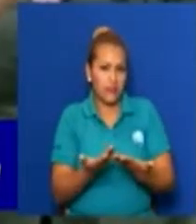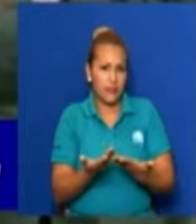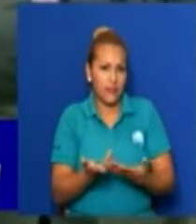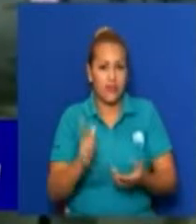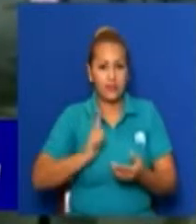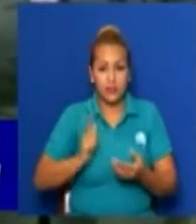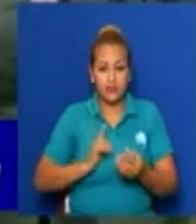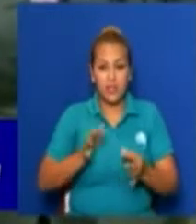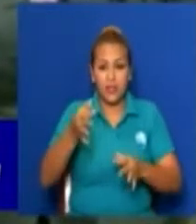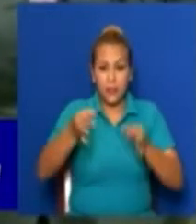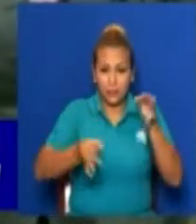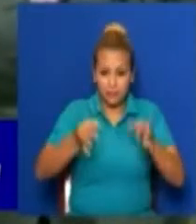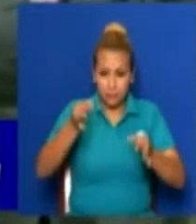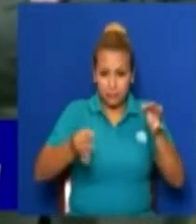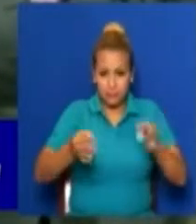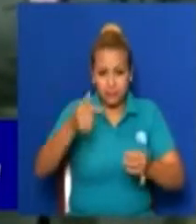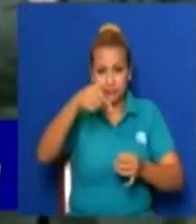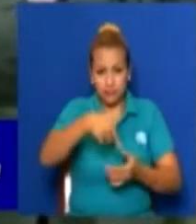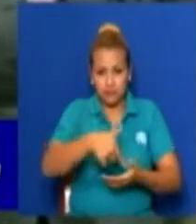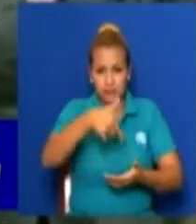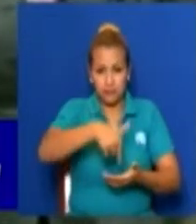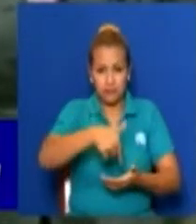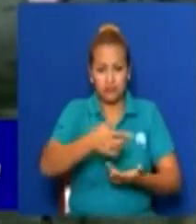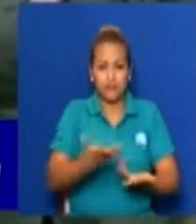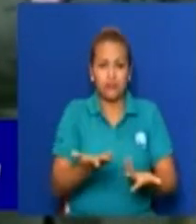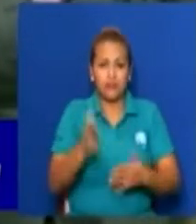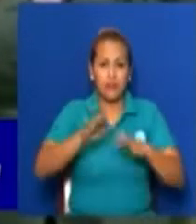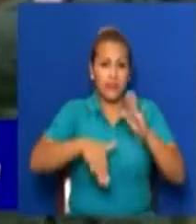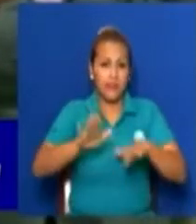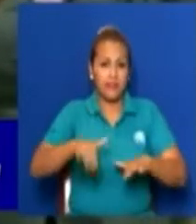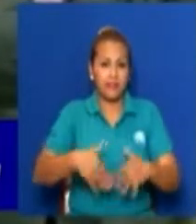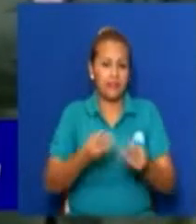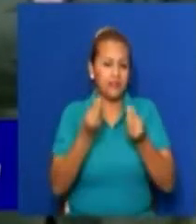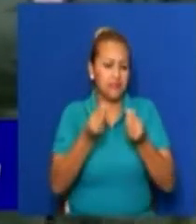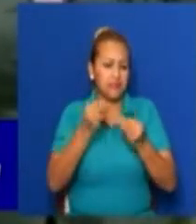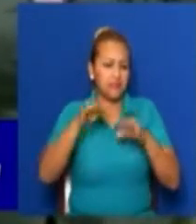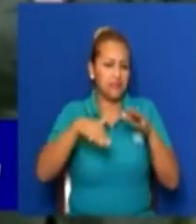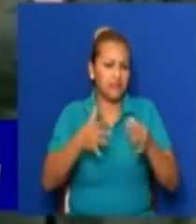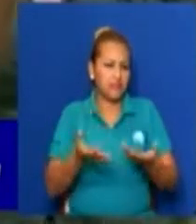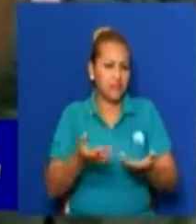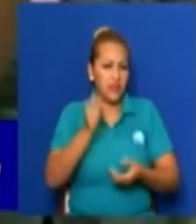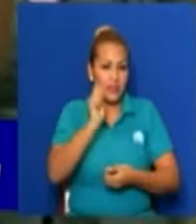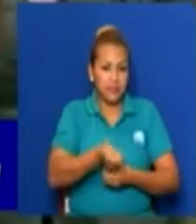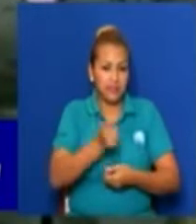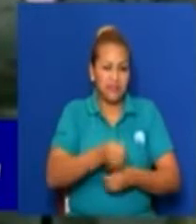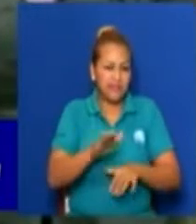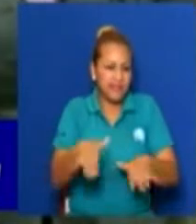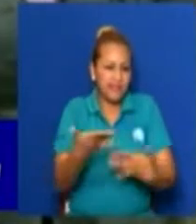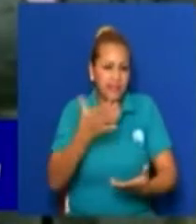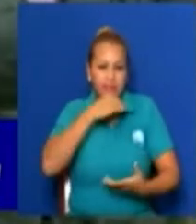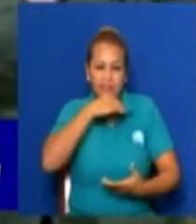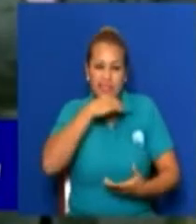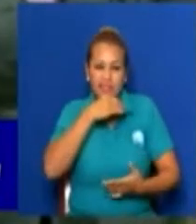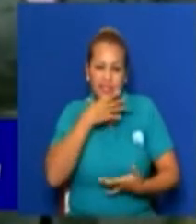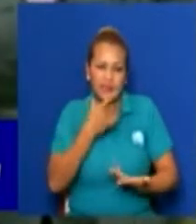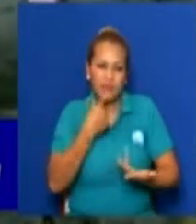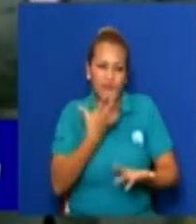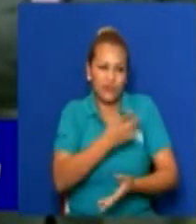tenemos un marco jurídico legal que a veces, hasta muchísimas veces, a los abogados se les dificulta estar como al día,